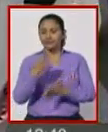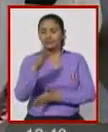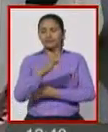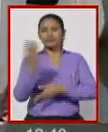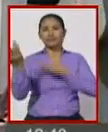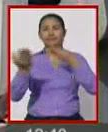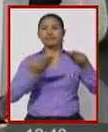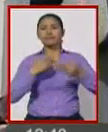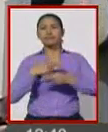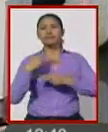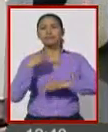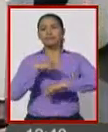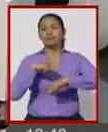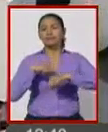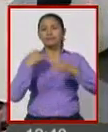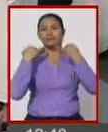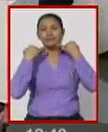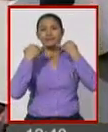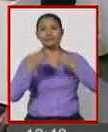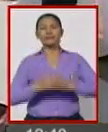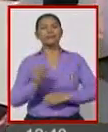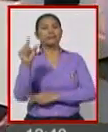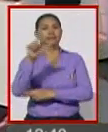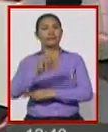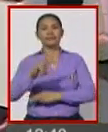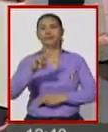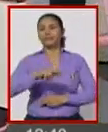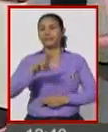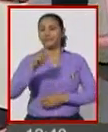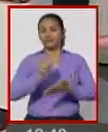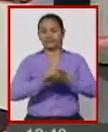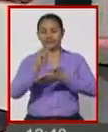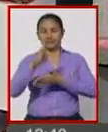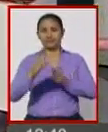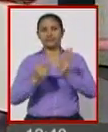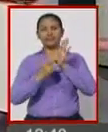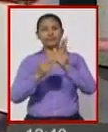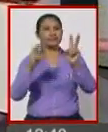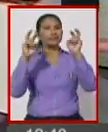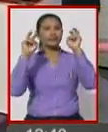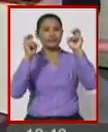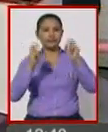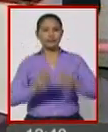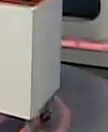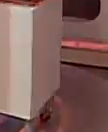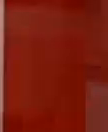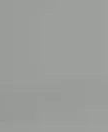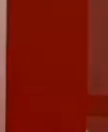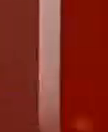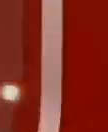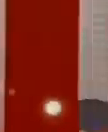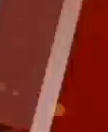tarde, sean bienvenidos a esta jornada informativa. Lunes 23 de abril, estos son nuestros titulares.